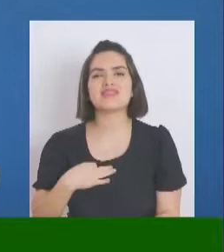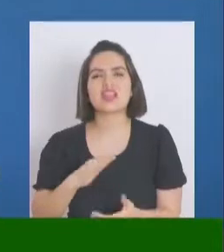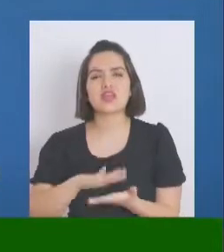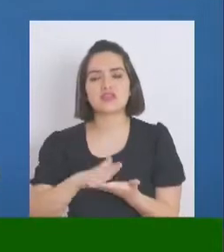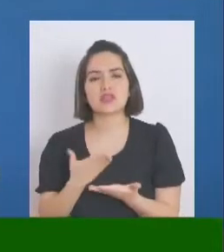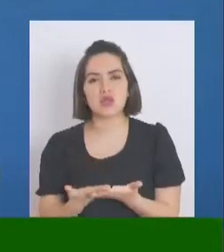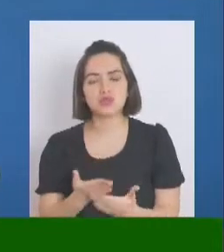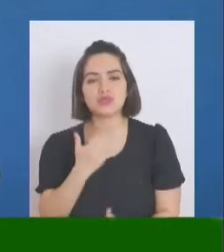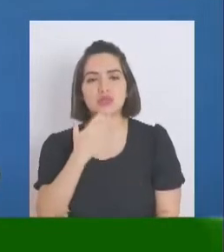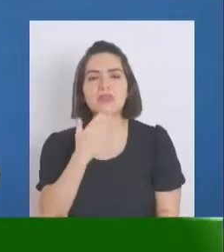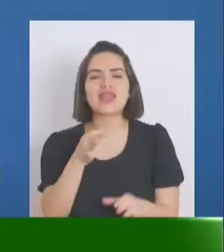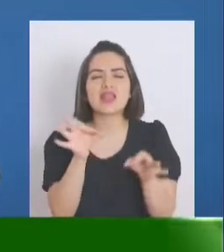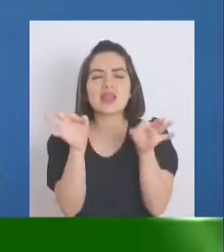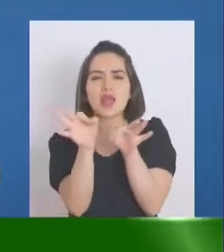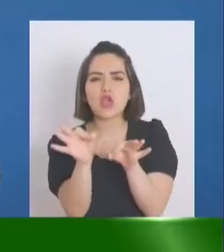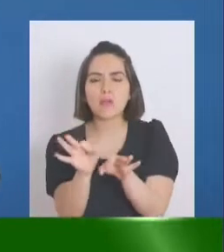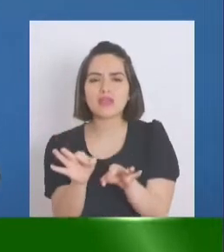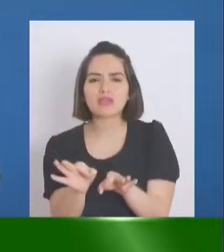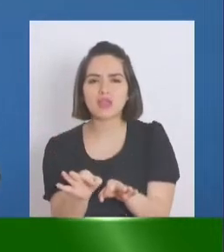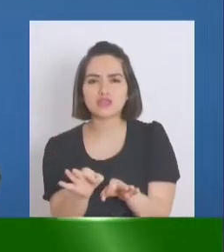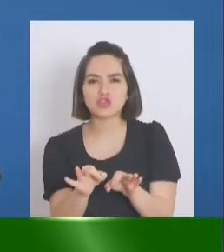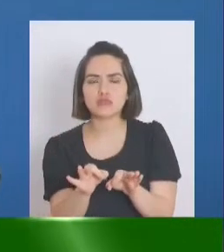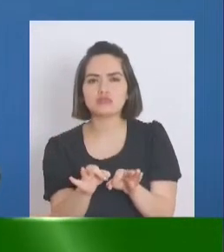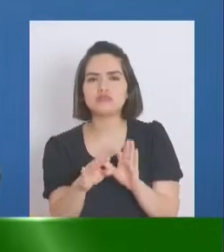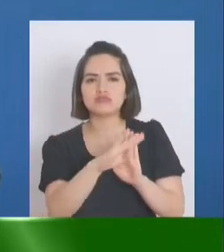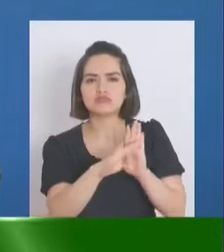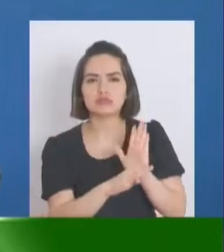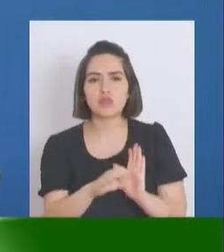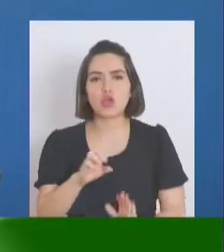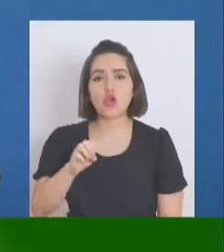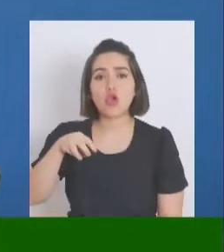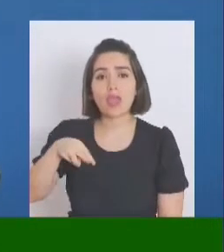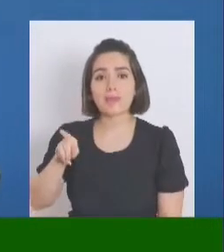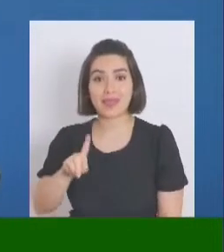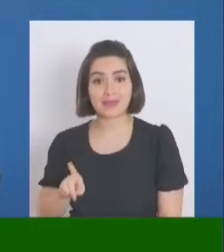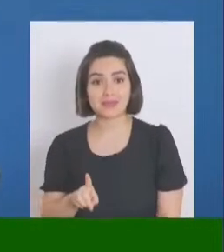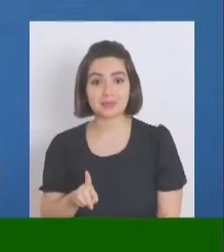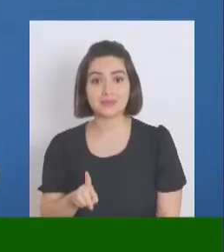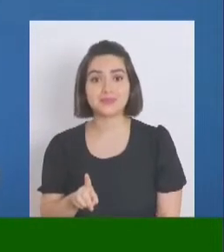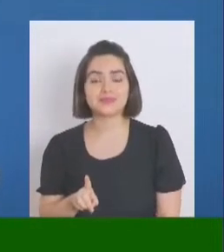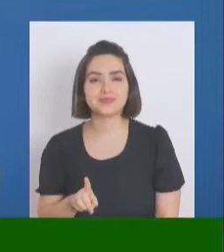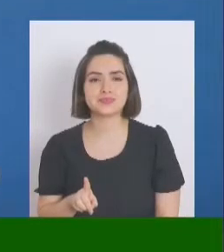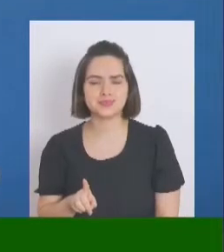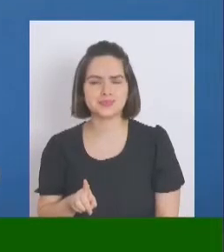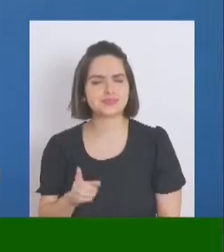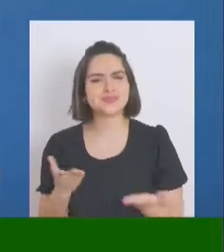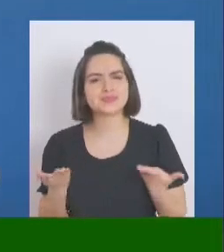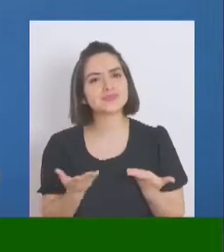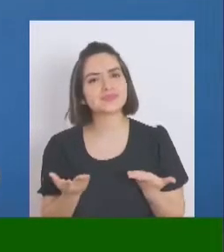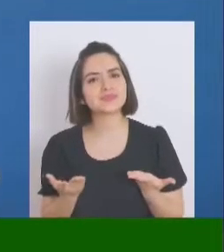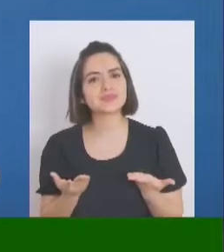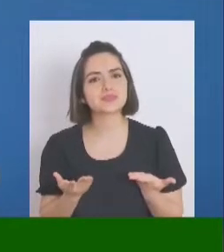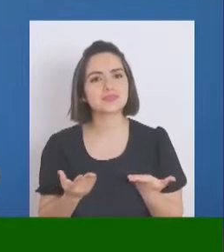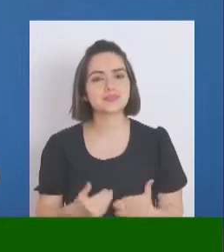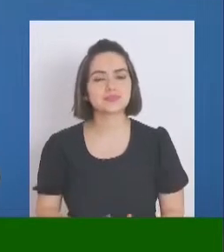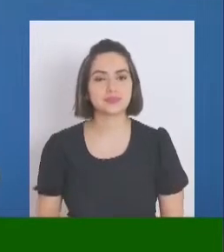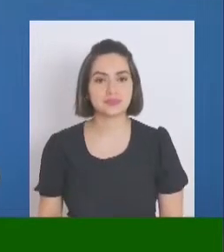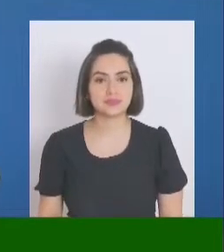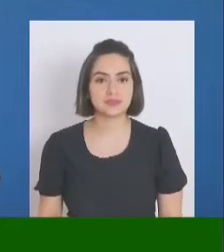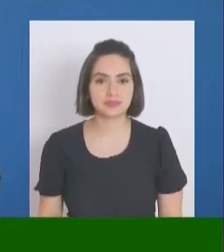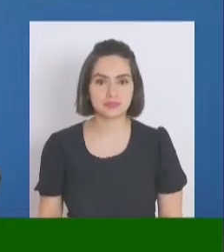una recomendación que hizo la Organización Mundial de la Salud en el sentido de que